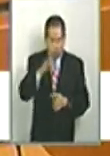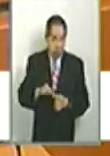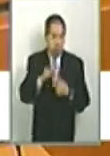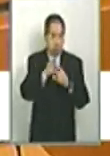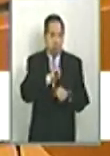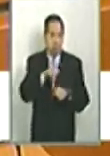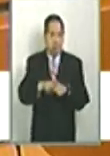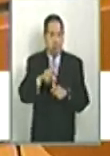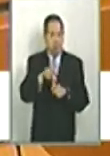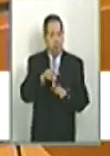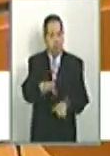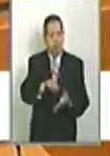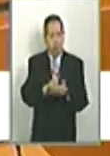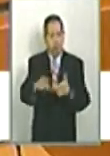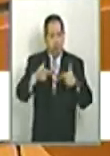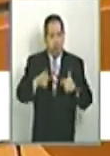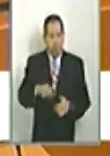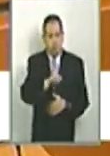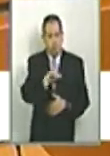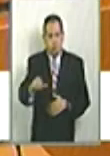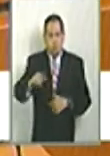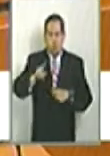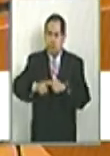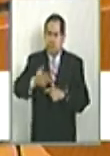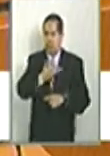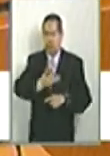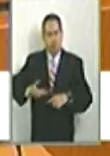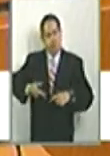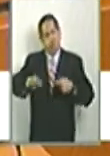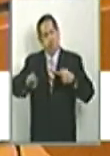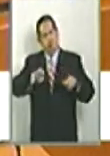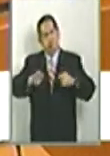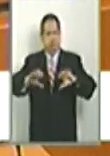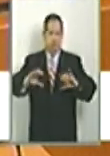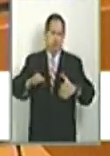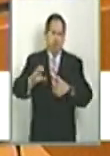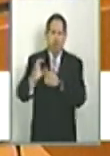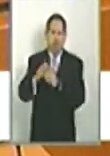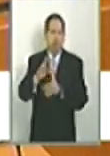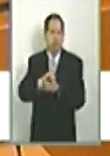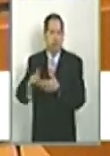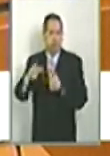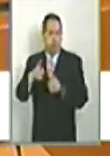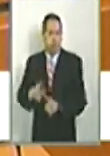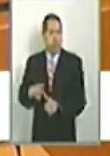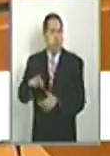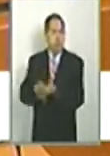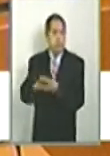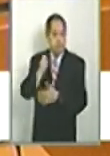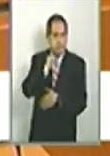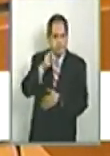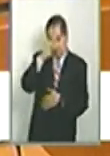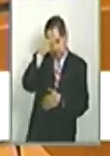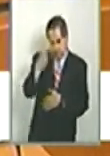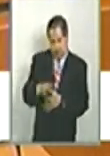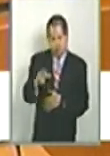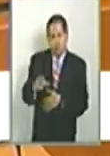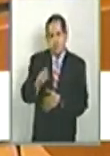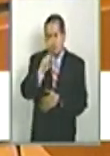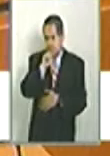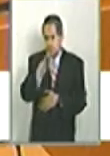en esta materia de derechos humanos a quien presidió la Comisión de Derechos Humanos en el Senado de la República,